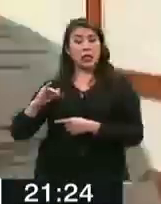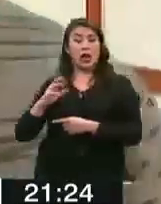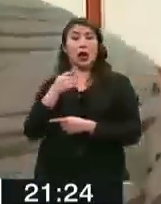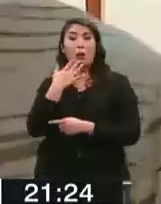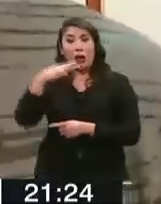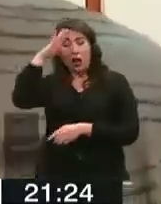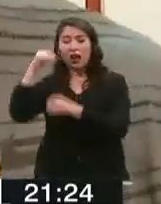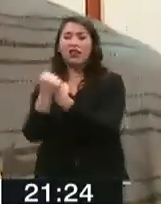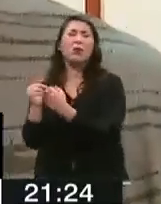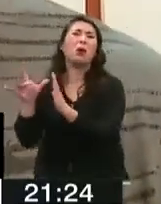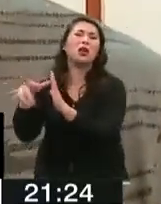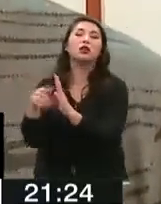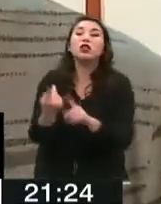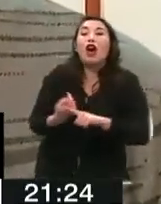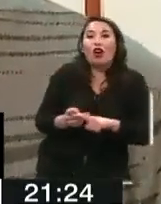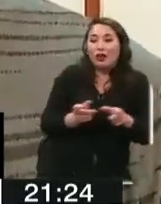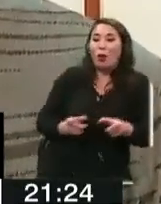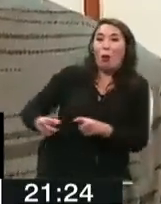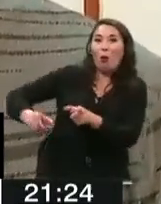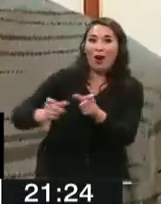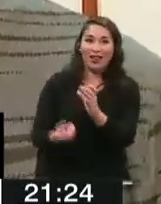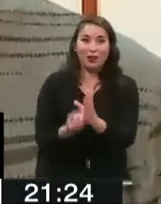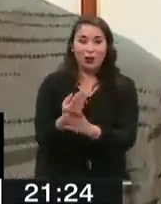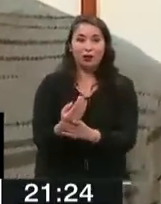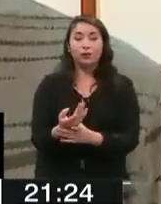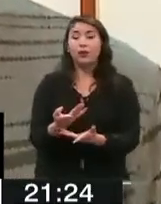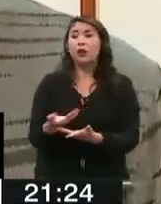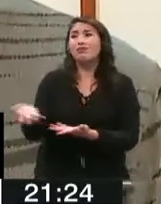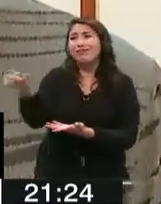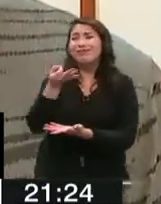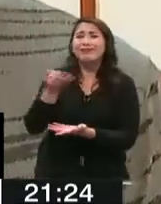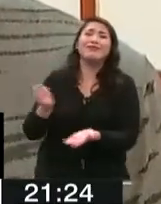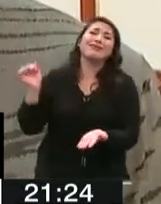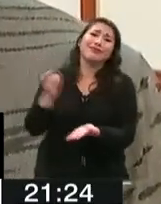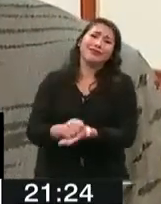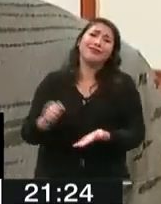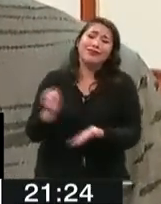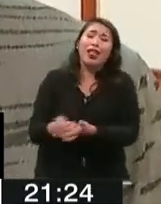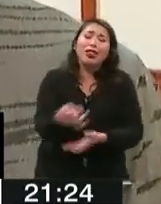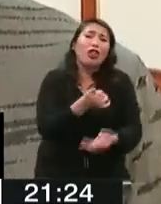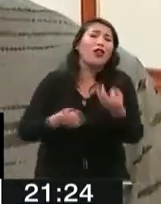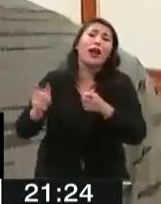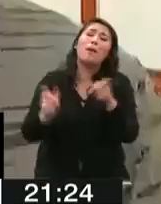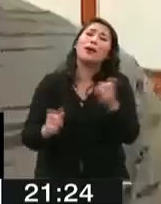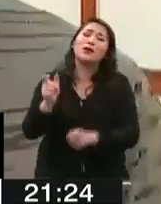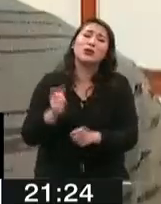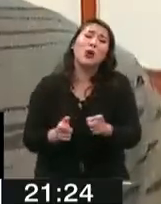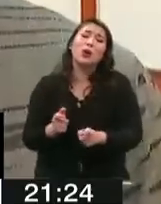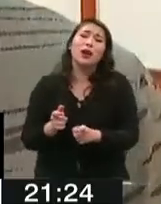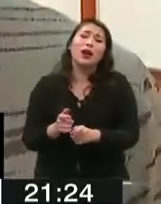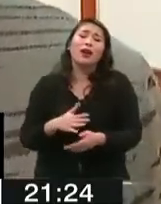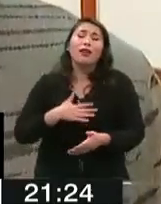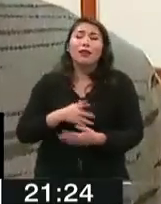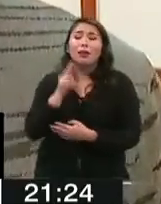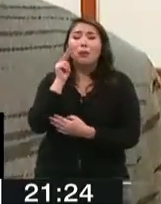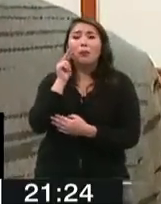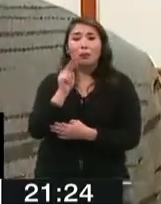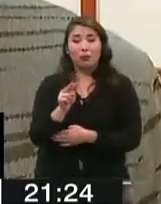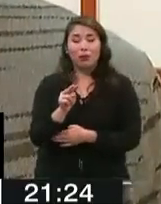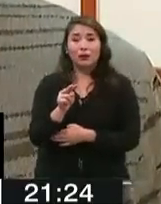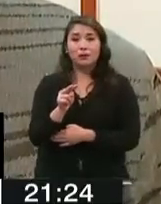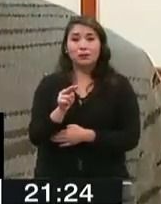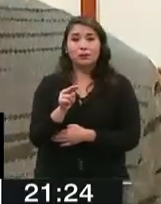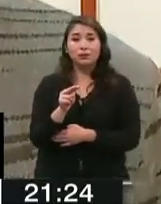Bueno, los motivos y las razones son el clamor popular de que la gente quiere ver a